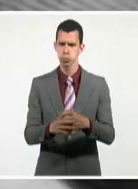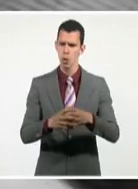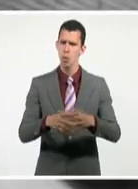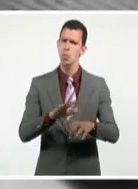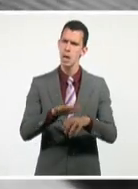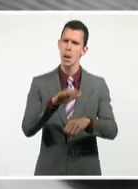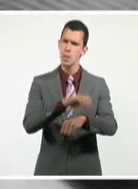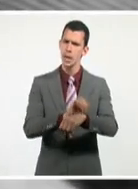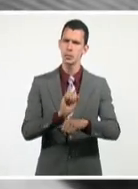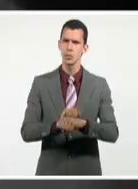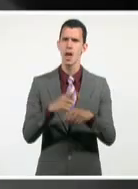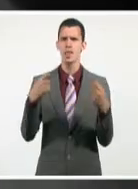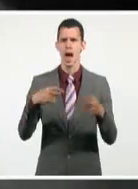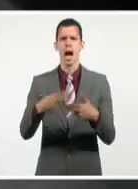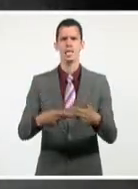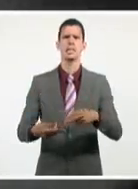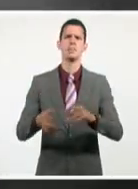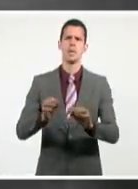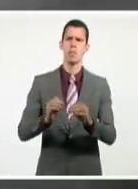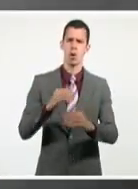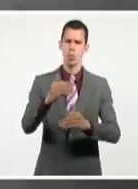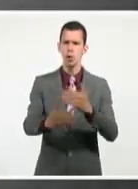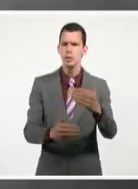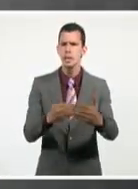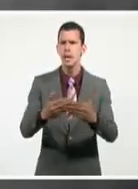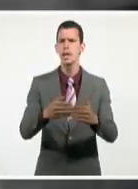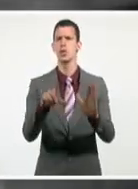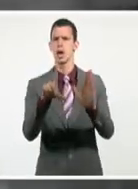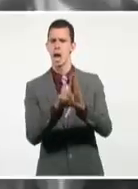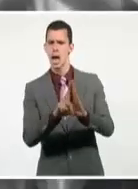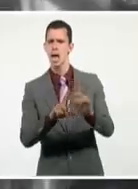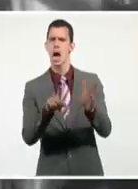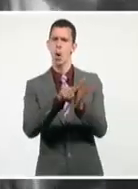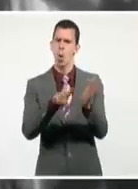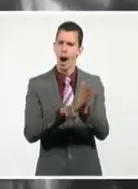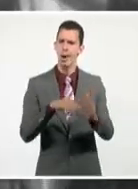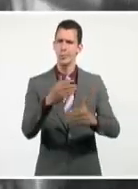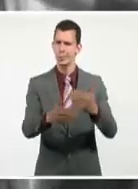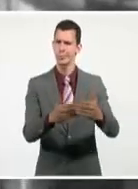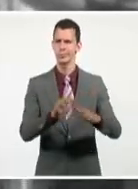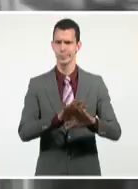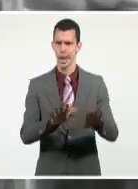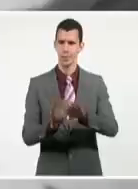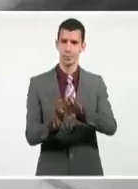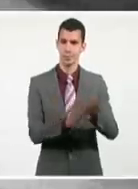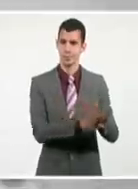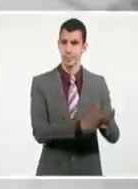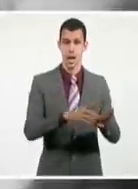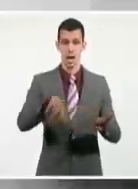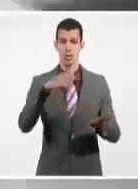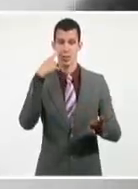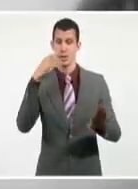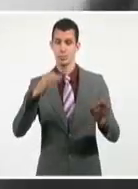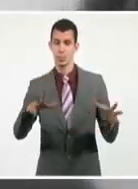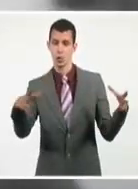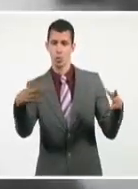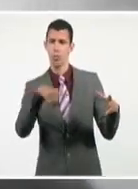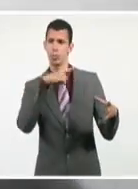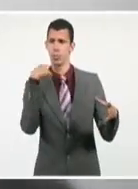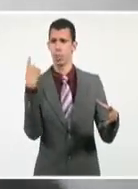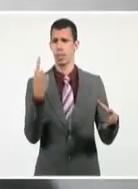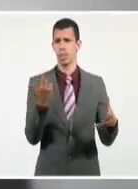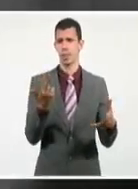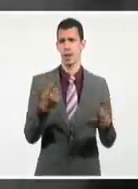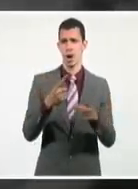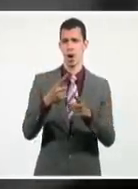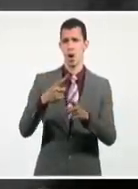tribunales revolucionarios. Tras reconocer públicamente su autoría y sufrir una derrota sin precedentes en América Latina,